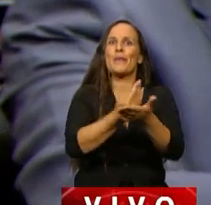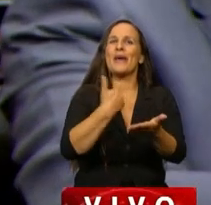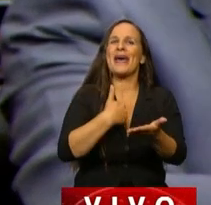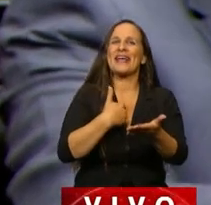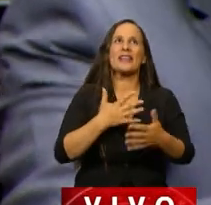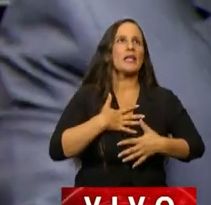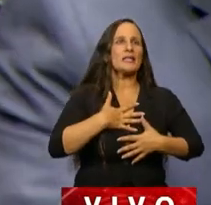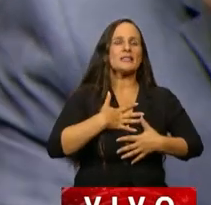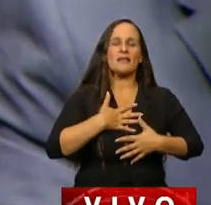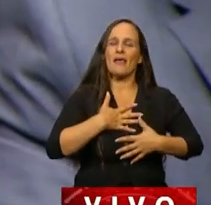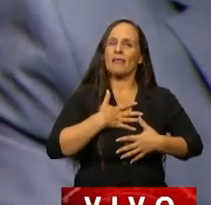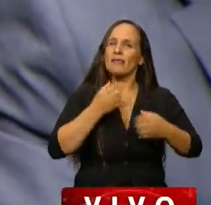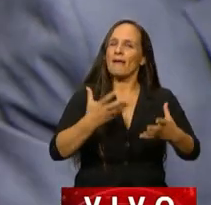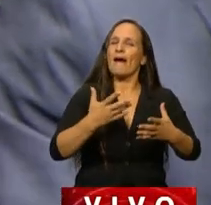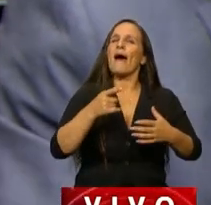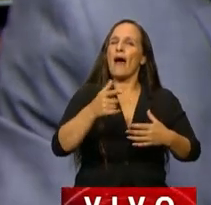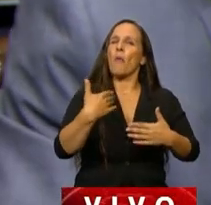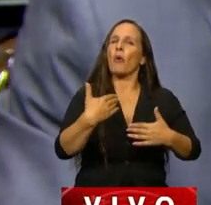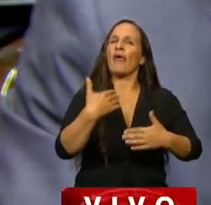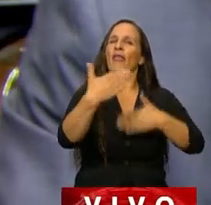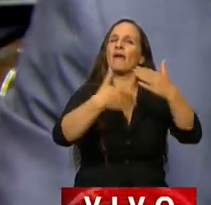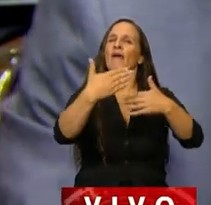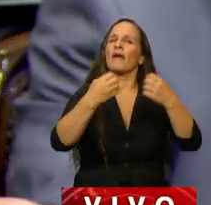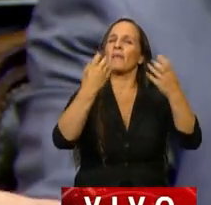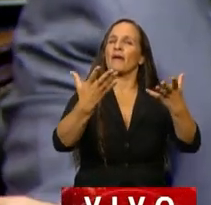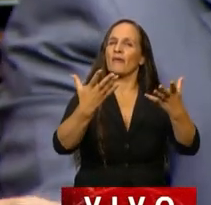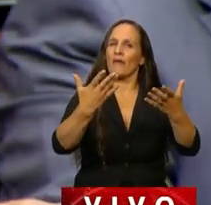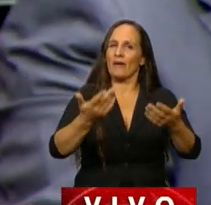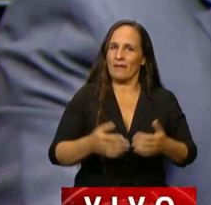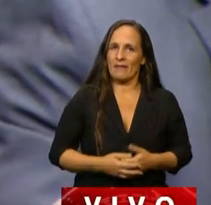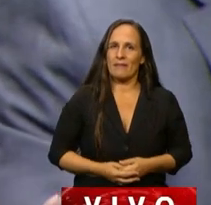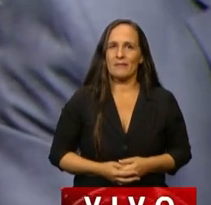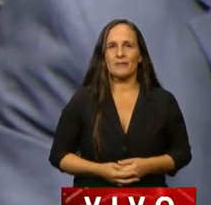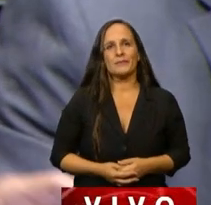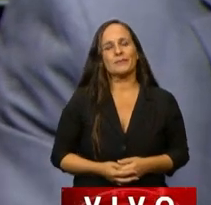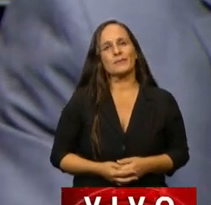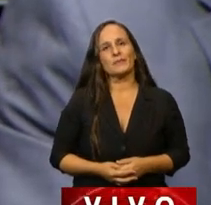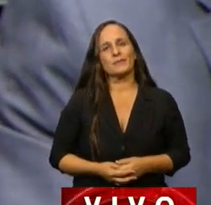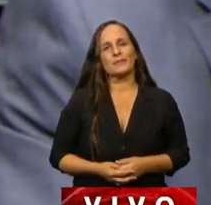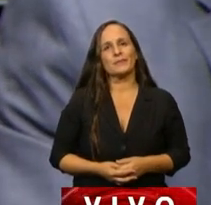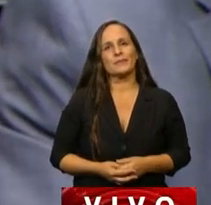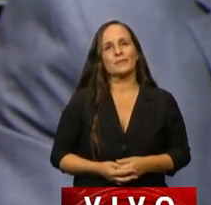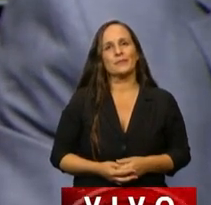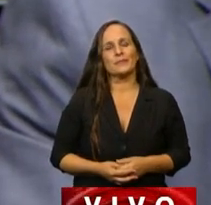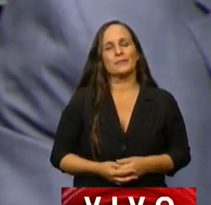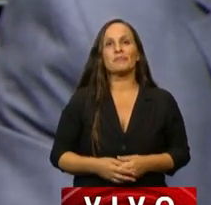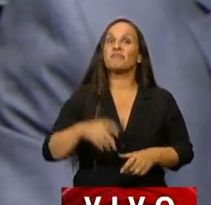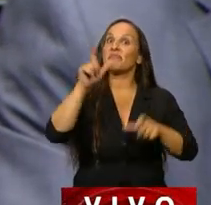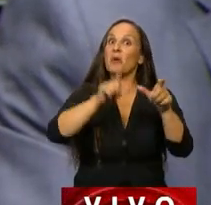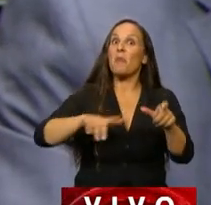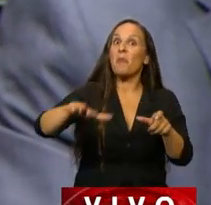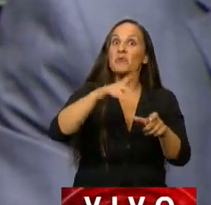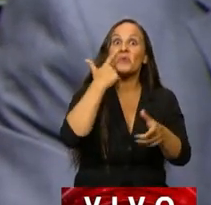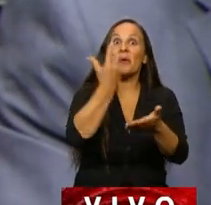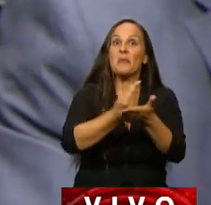y un sendero de crecimiento. El pueblo argentino conoce